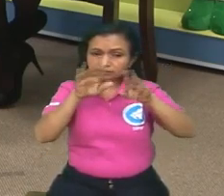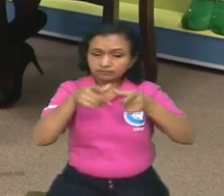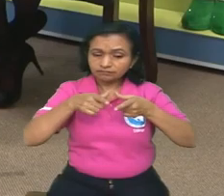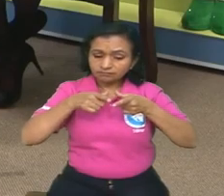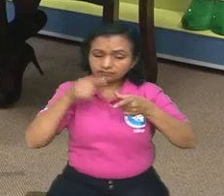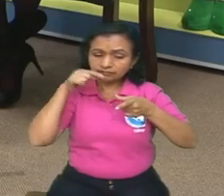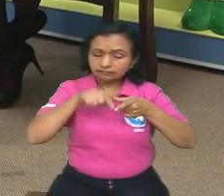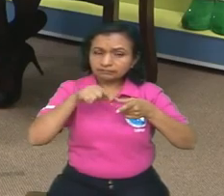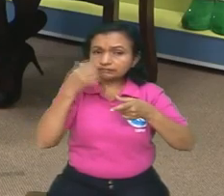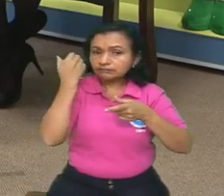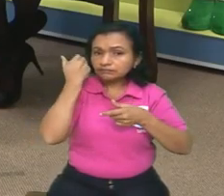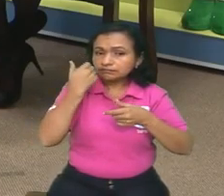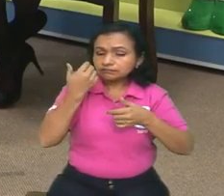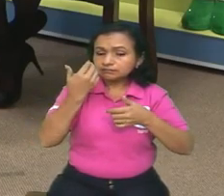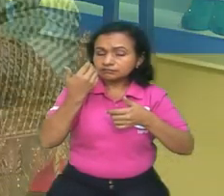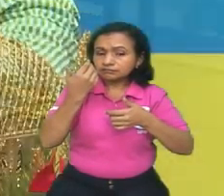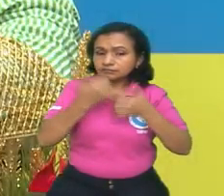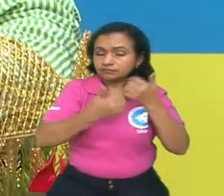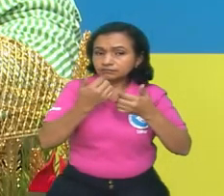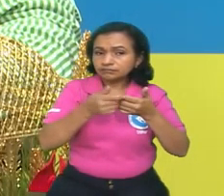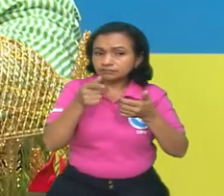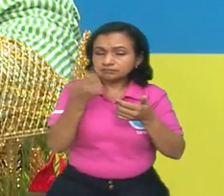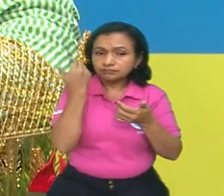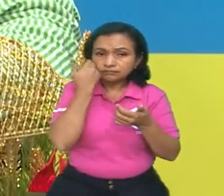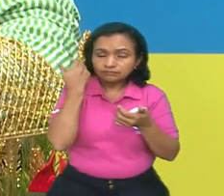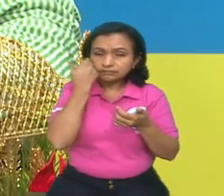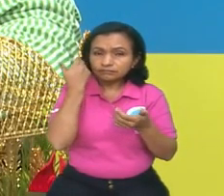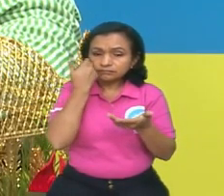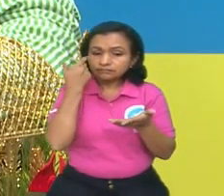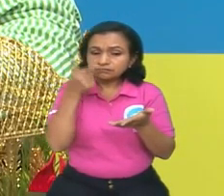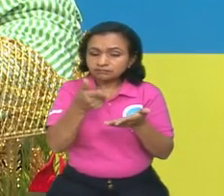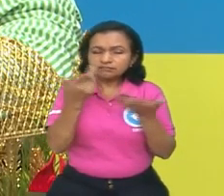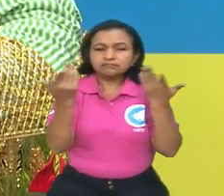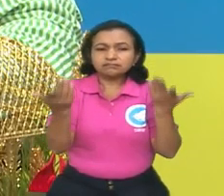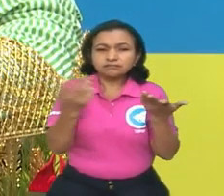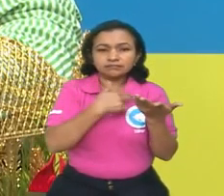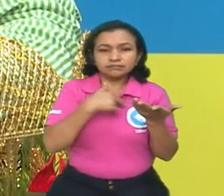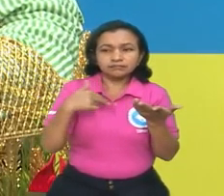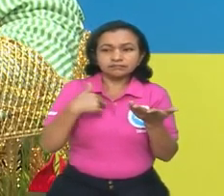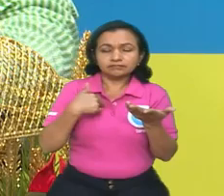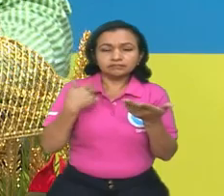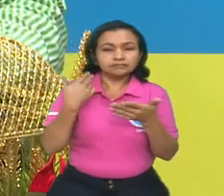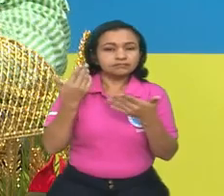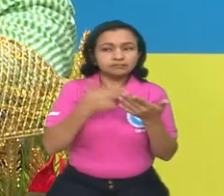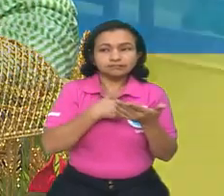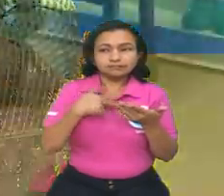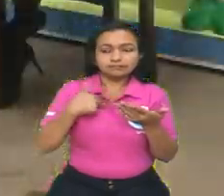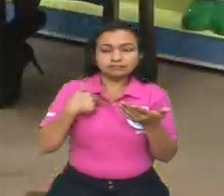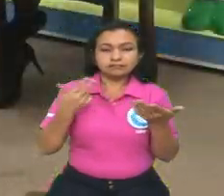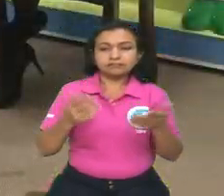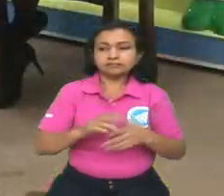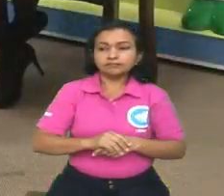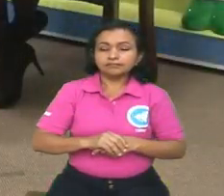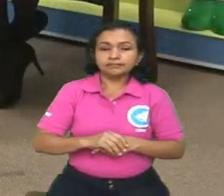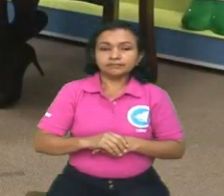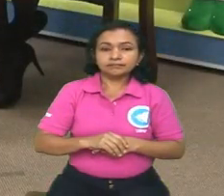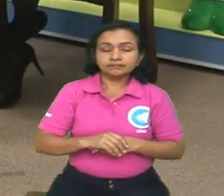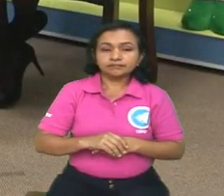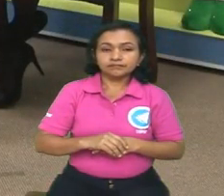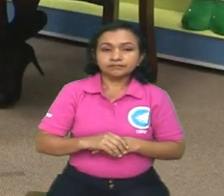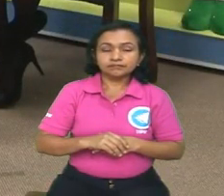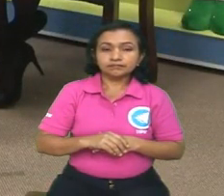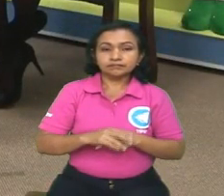mujer, ¿qué se hace? O en caso también de encontrar anormalidad, ¿cuál es el procedimiento? Ok, entonces, ahora vamos